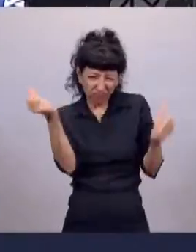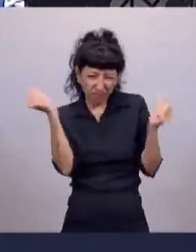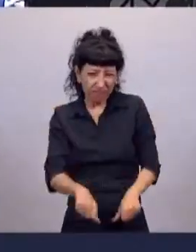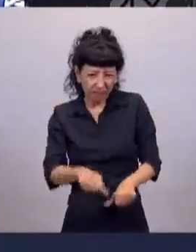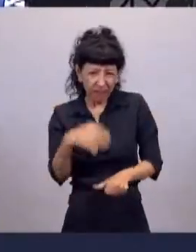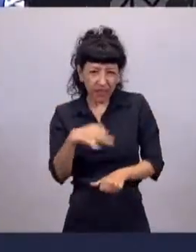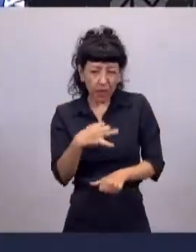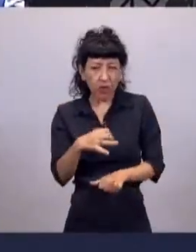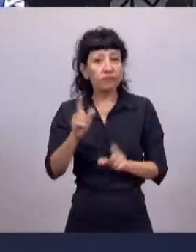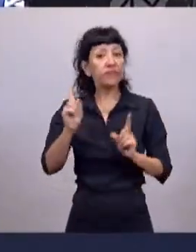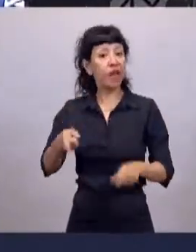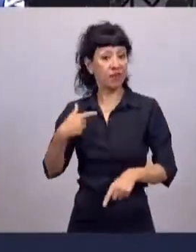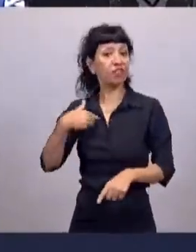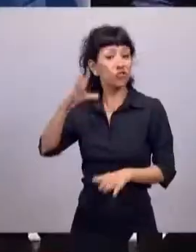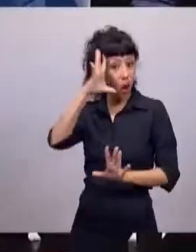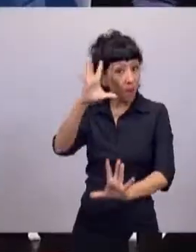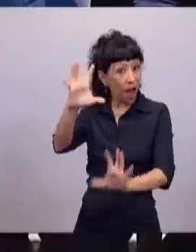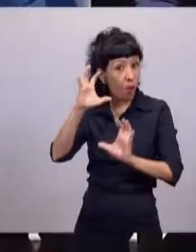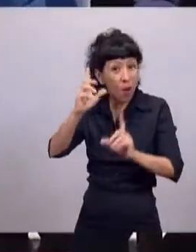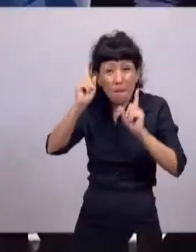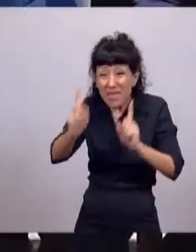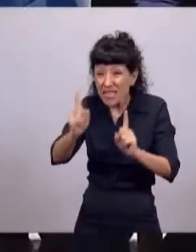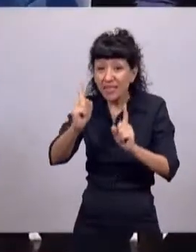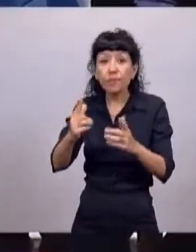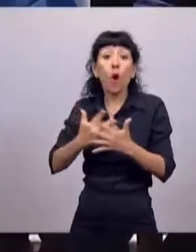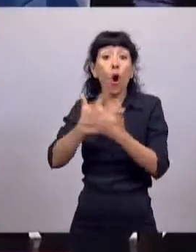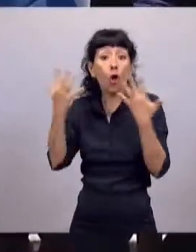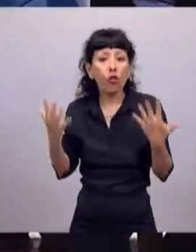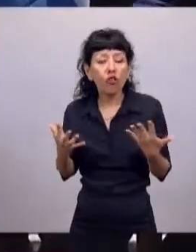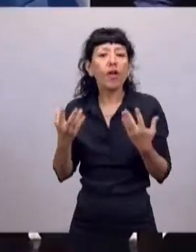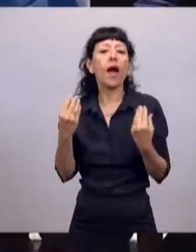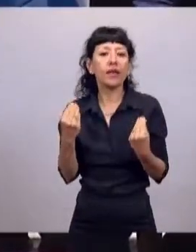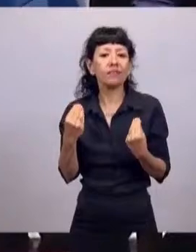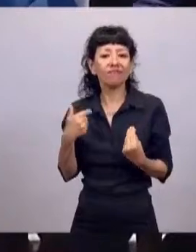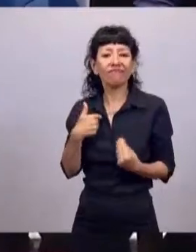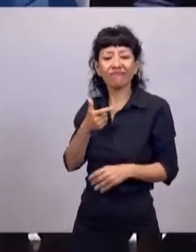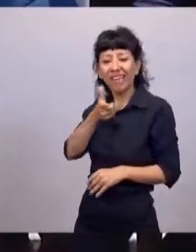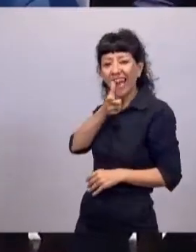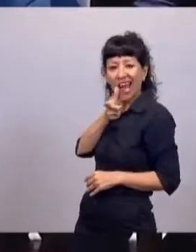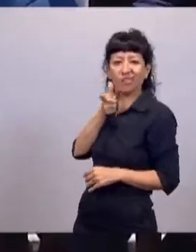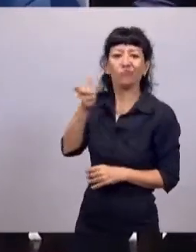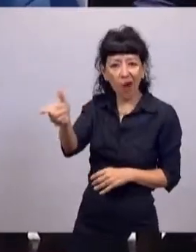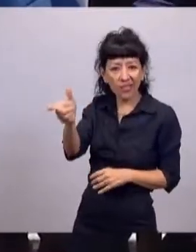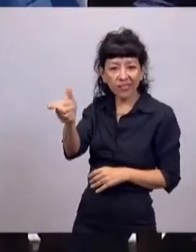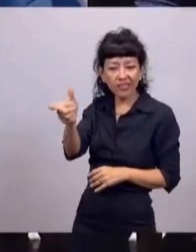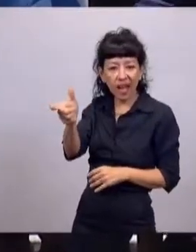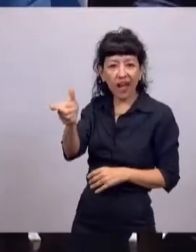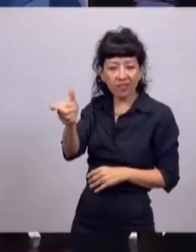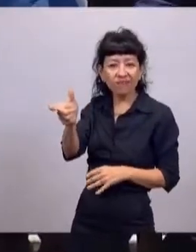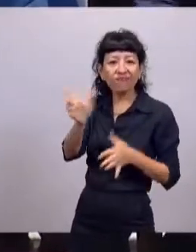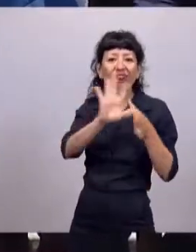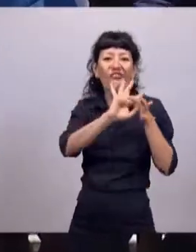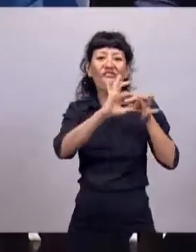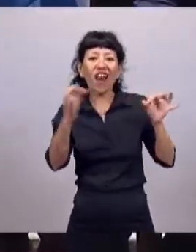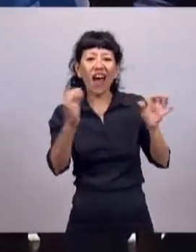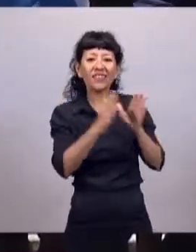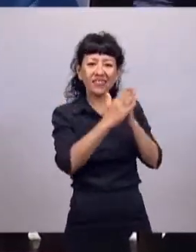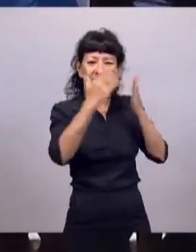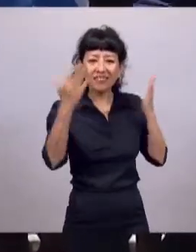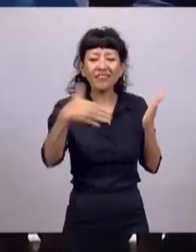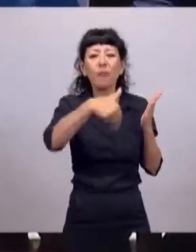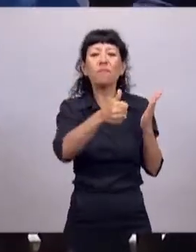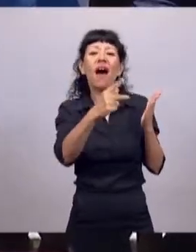Y también recuerdo que ese día la respuesta fue una cita del libro de